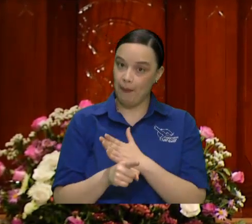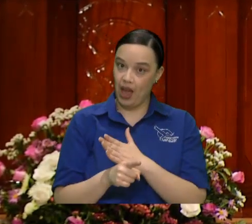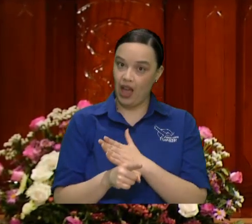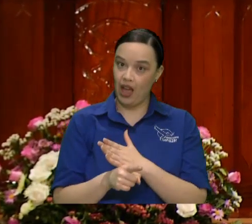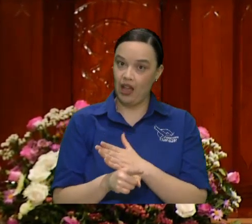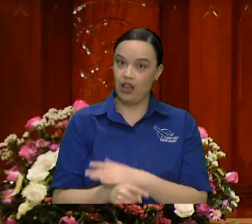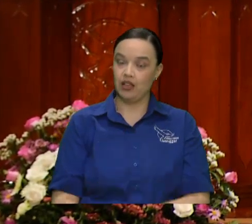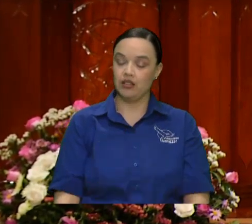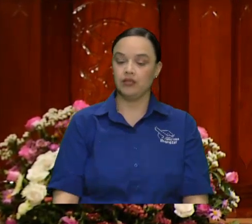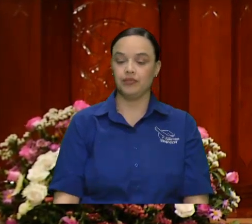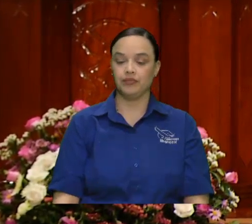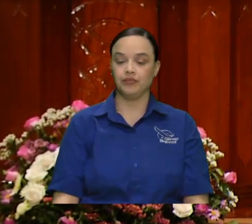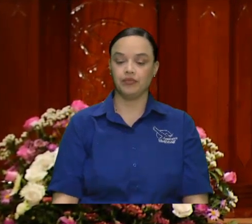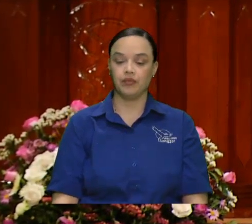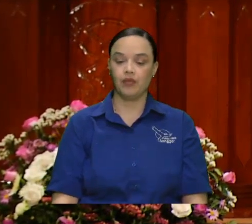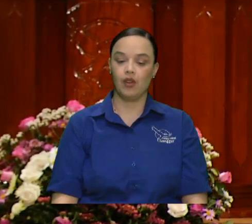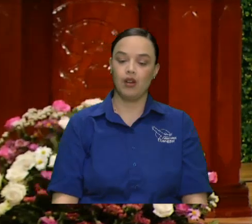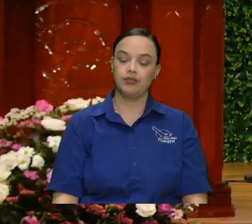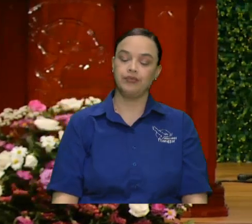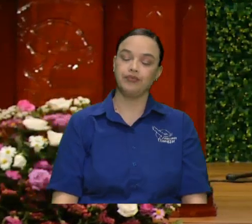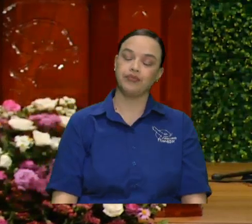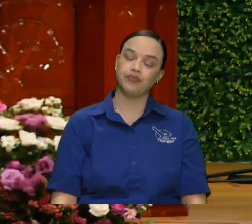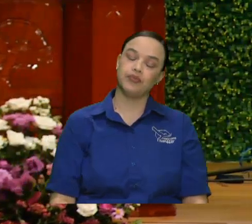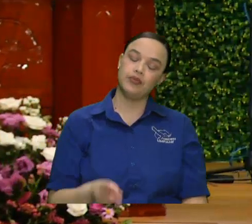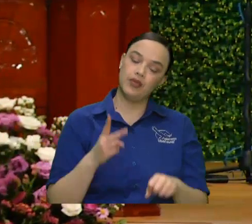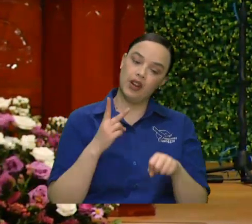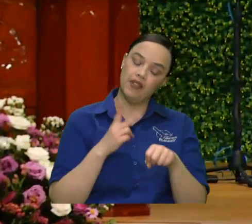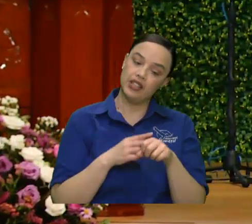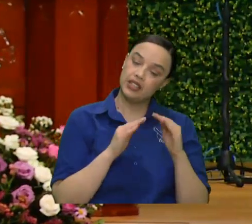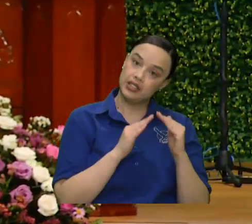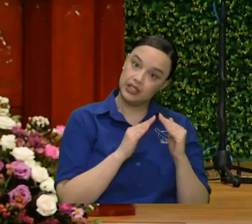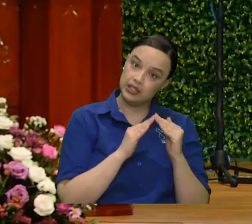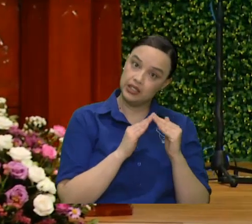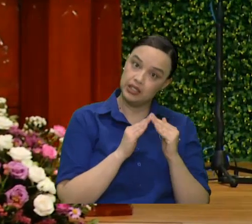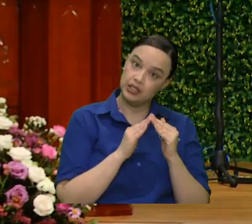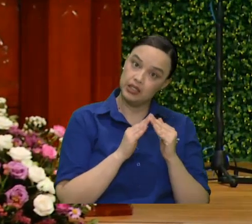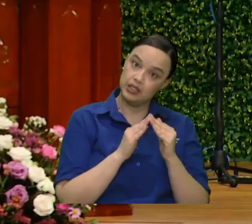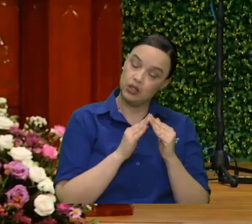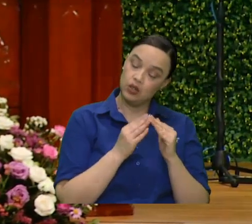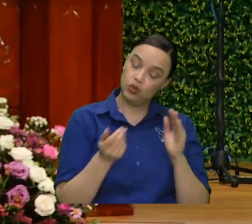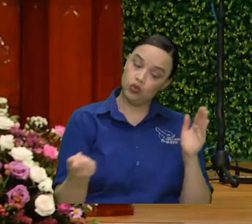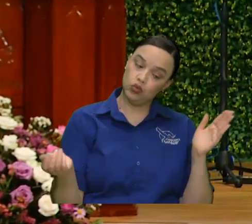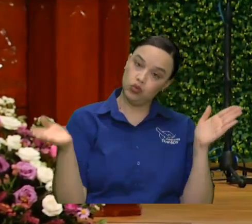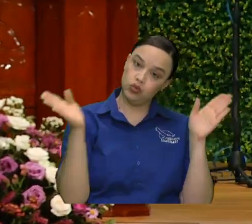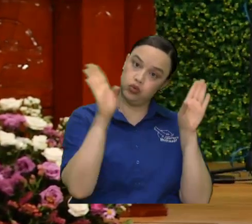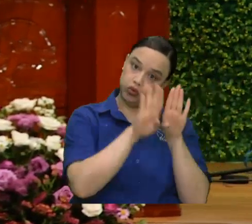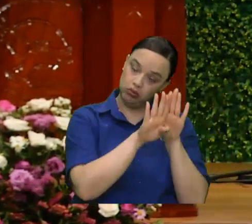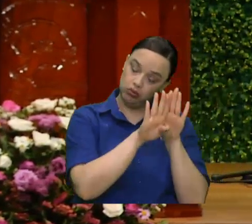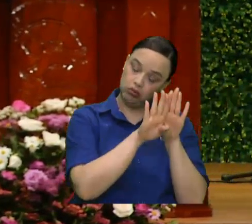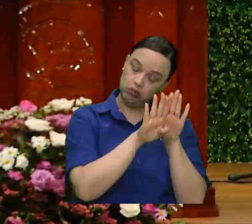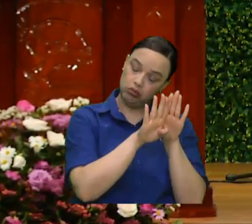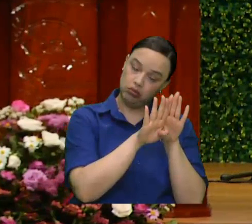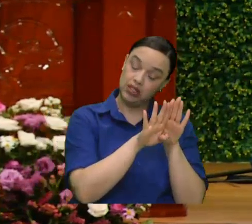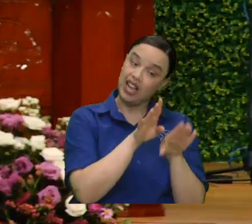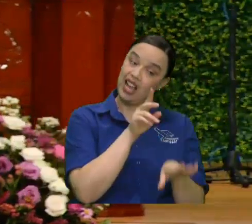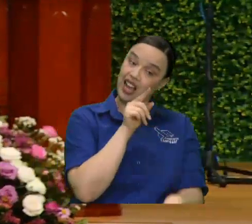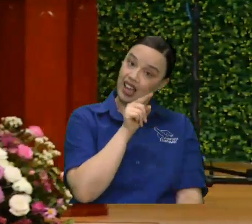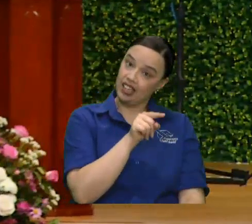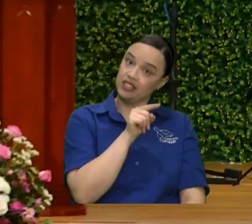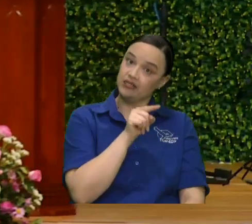pero a veces hermano en la intimidad en el hogar cuando cerramos la puerta de nuestra habitación allí